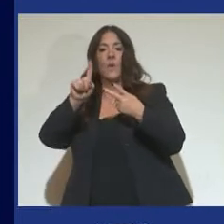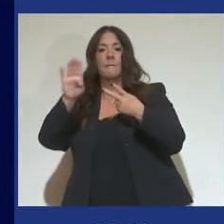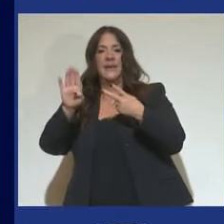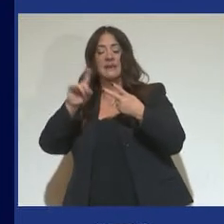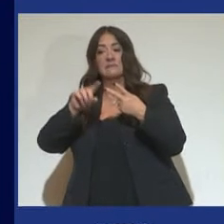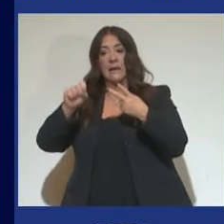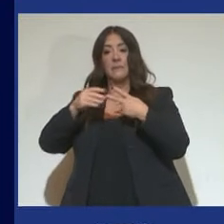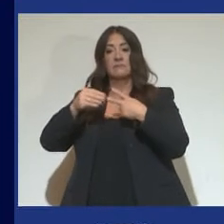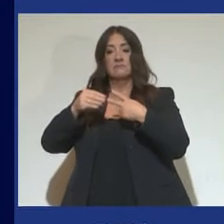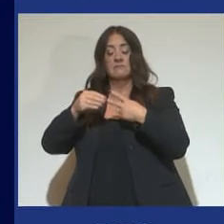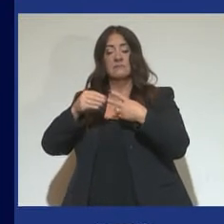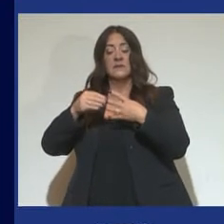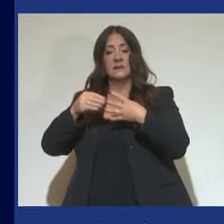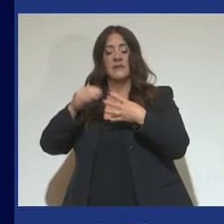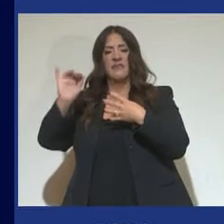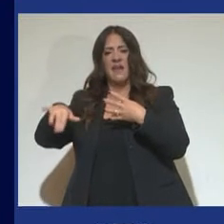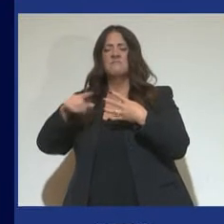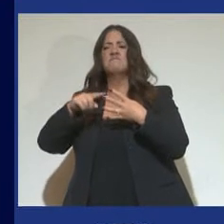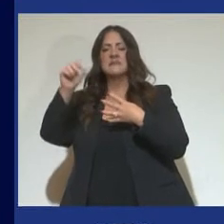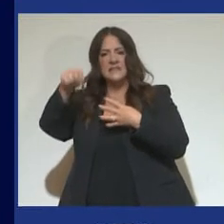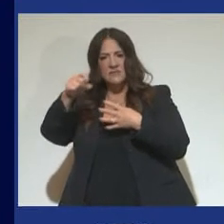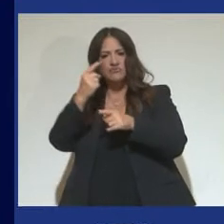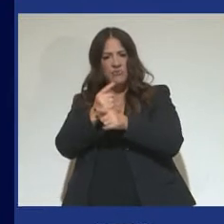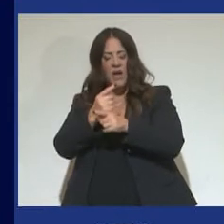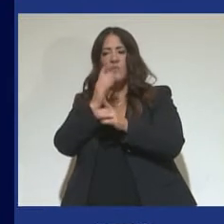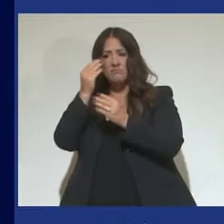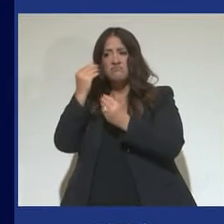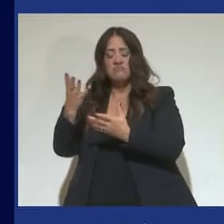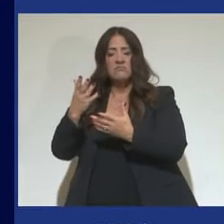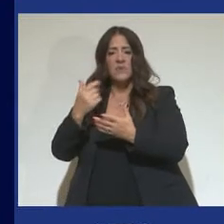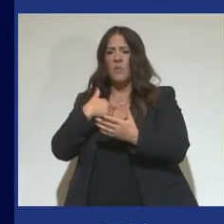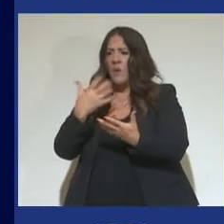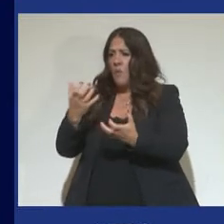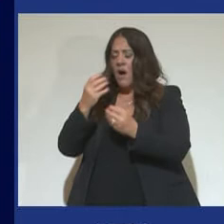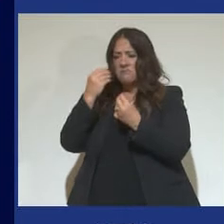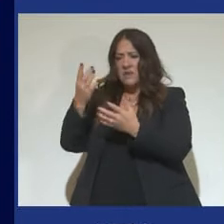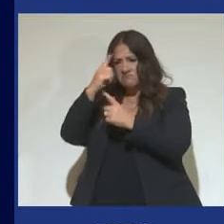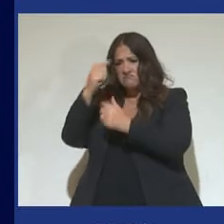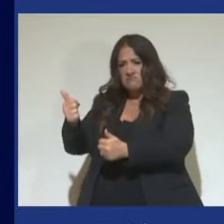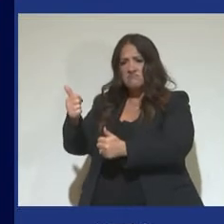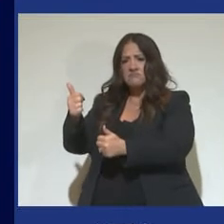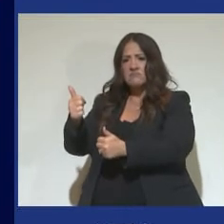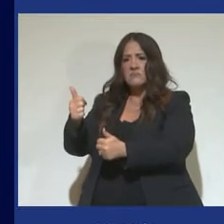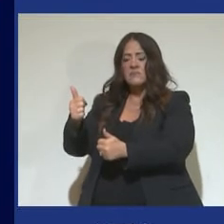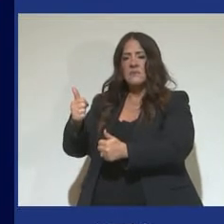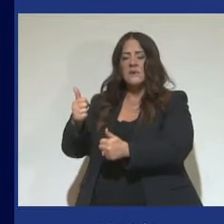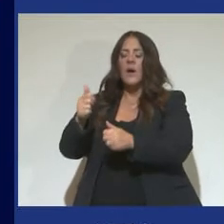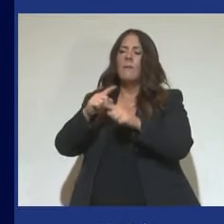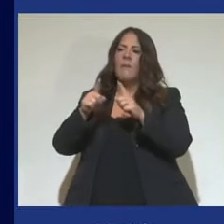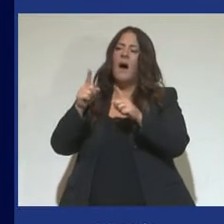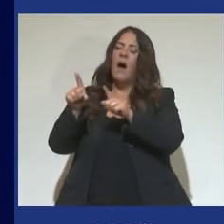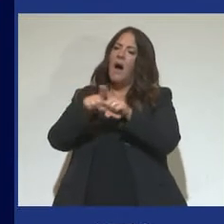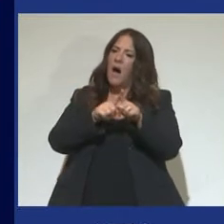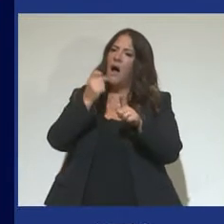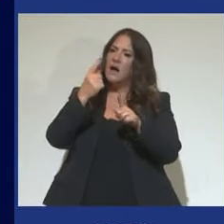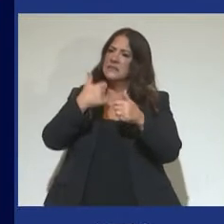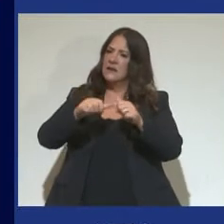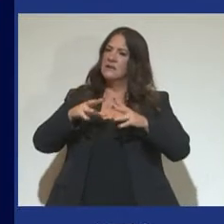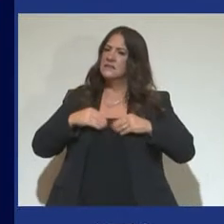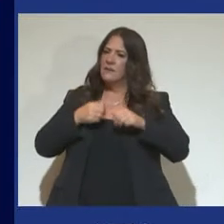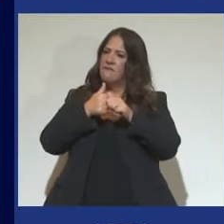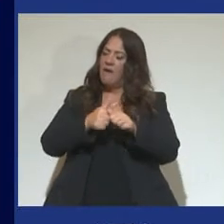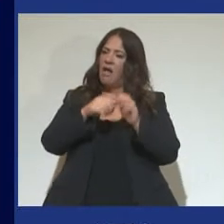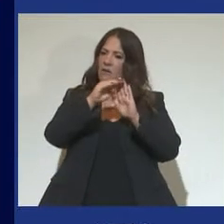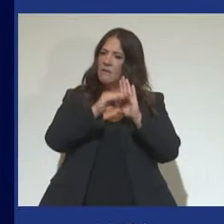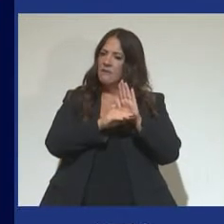siendo presentadas allí queremos darles más flexibilidad más discreción pero dentro de estos parámetros amplios